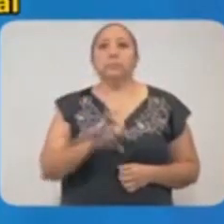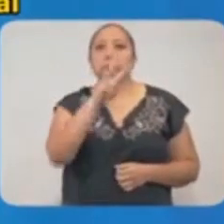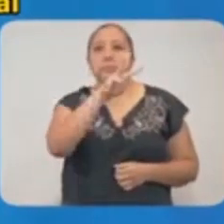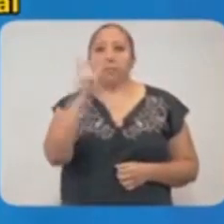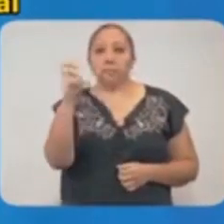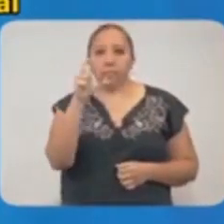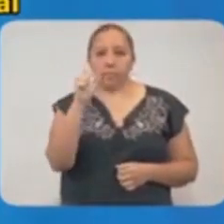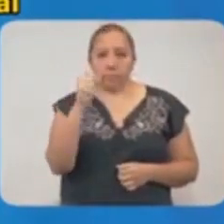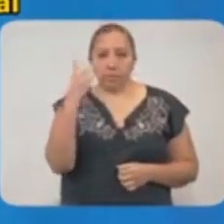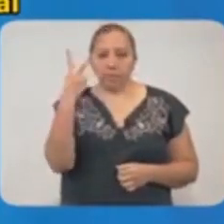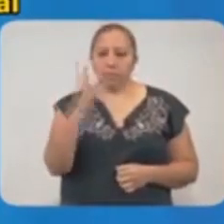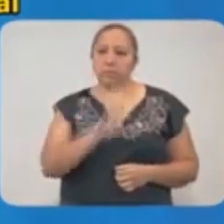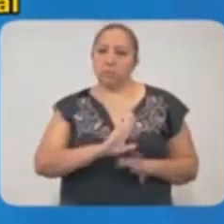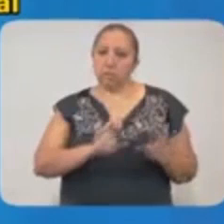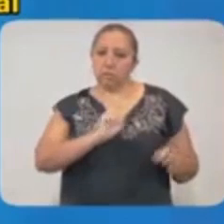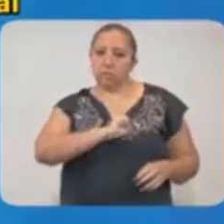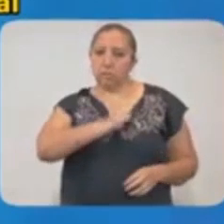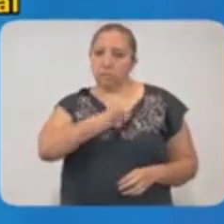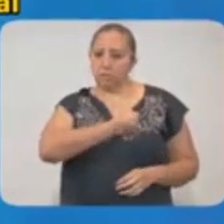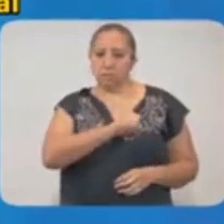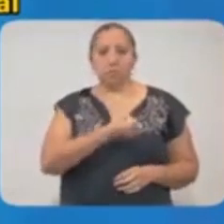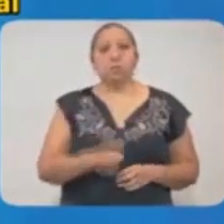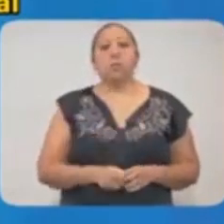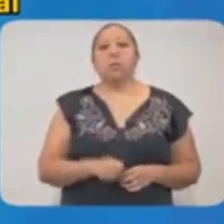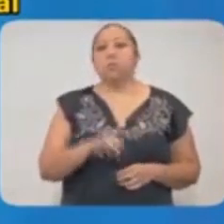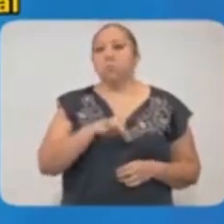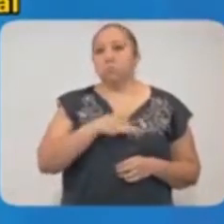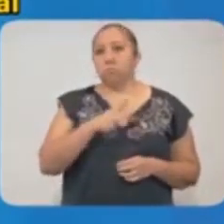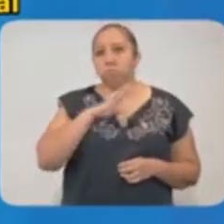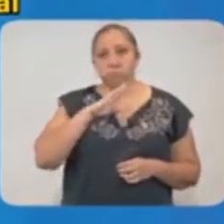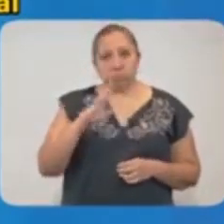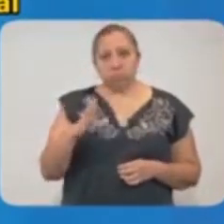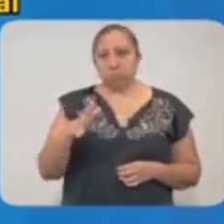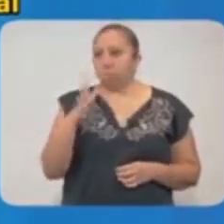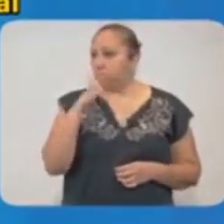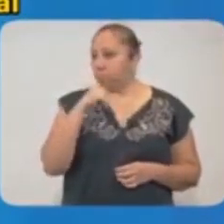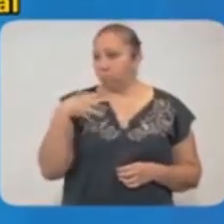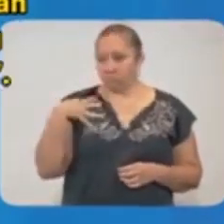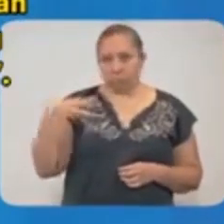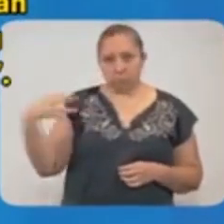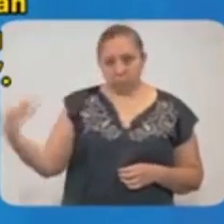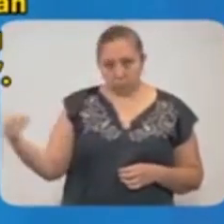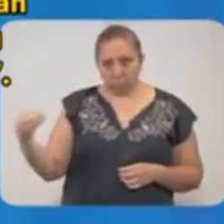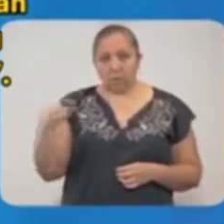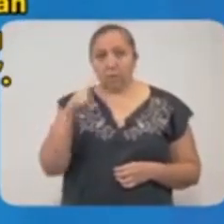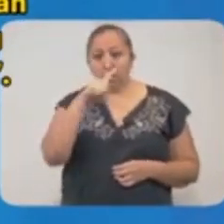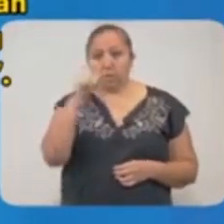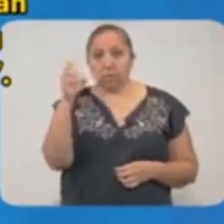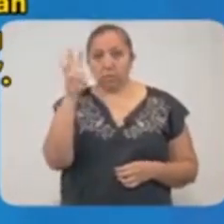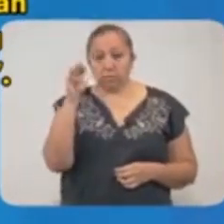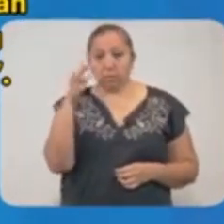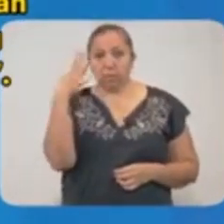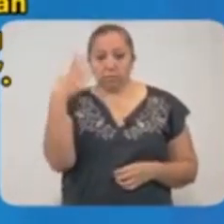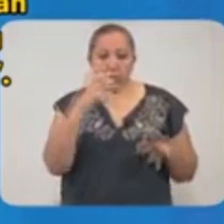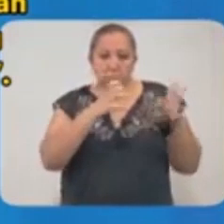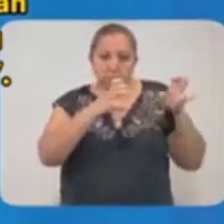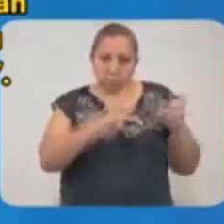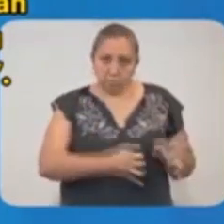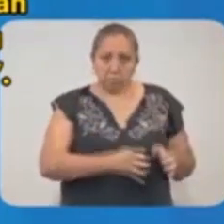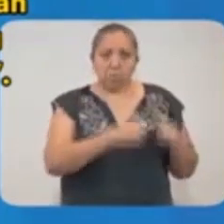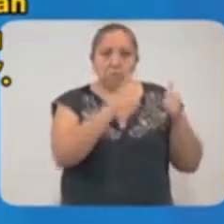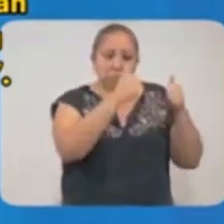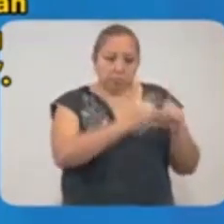322 ya se recuperaron, no presentan síntomas ni pueden contagiar. 195 están estables,